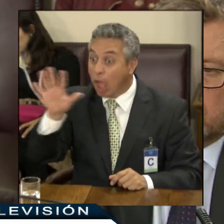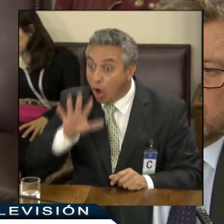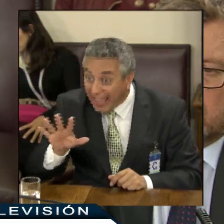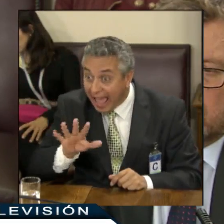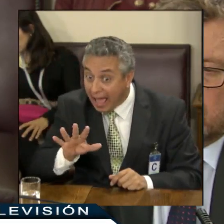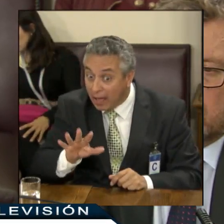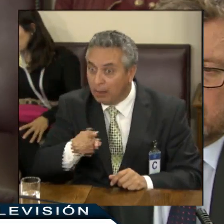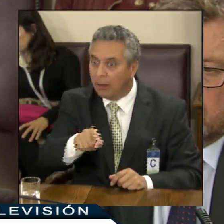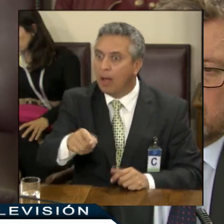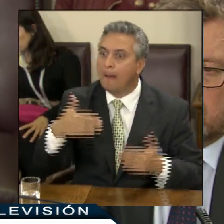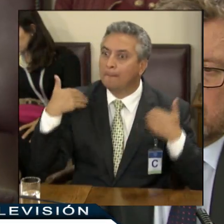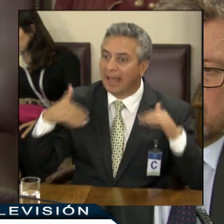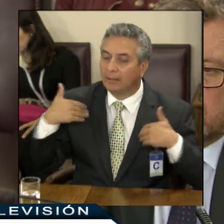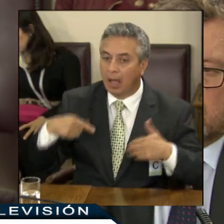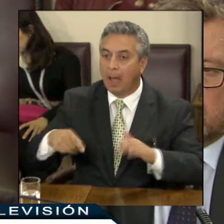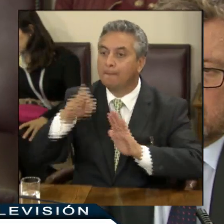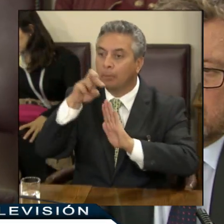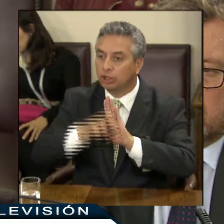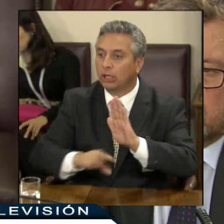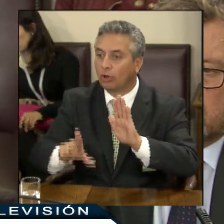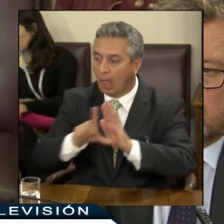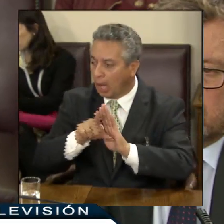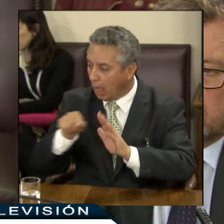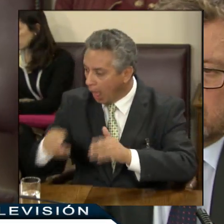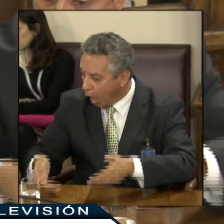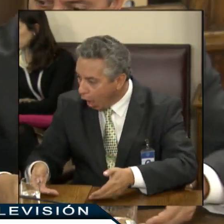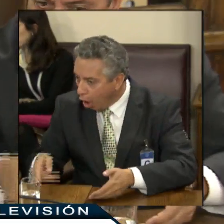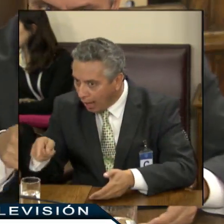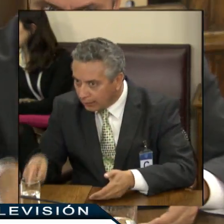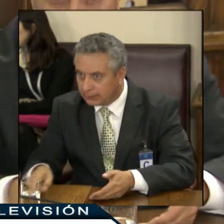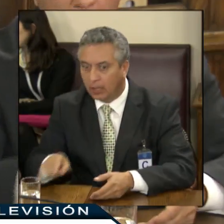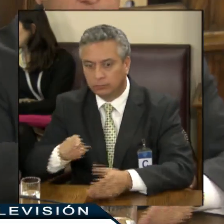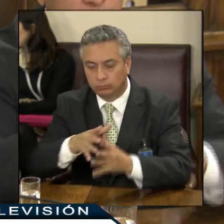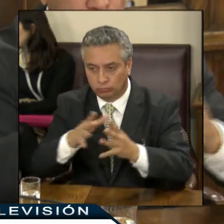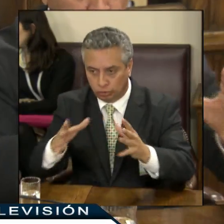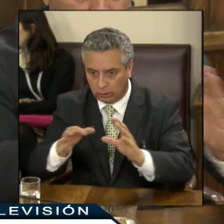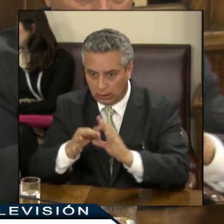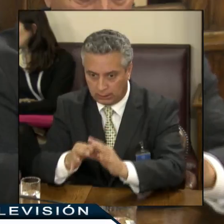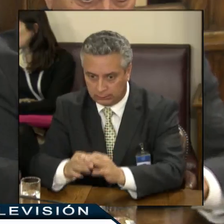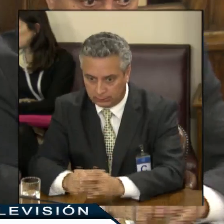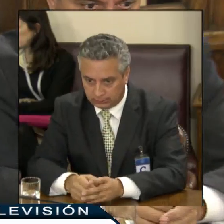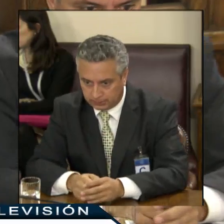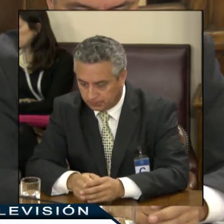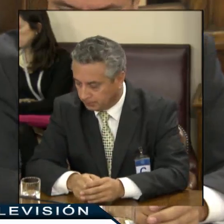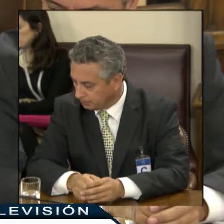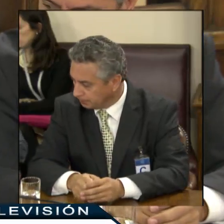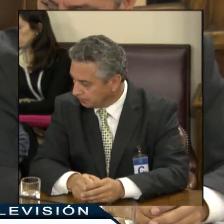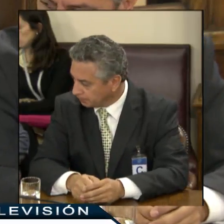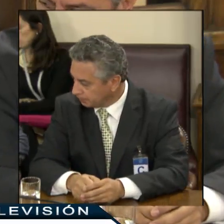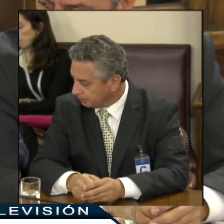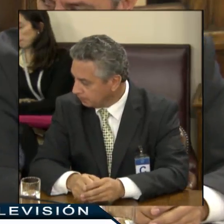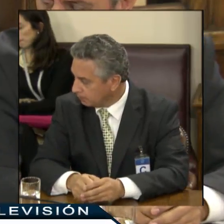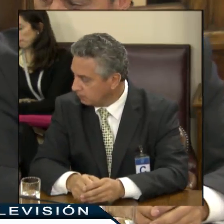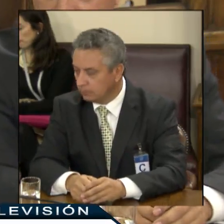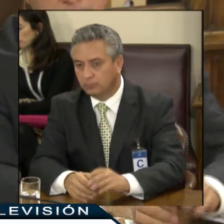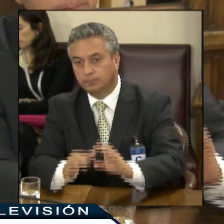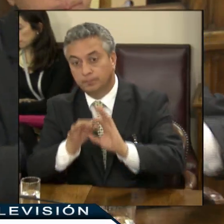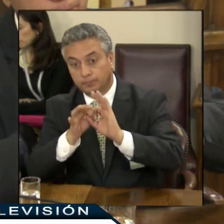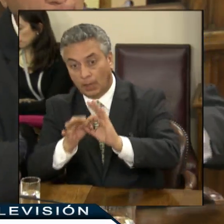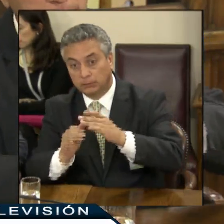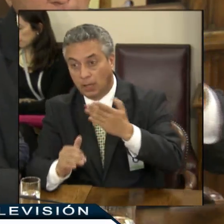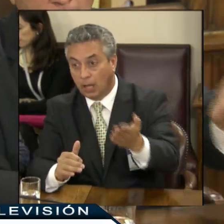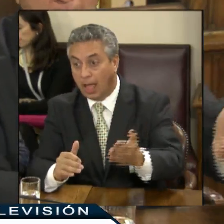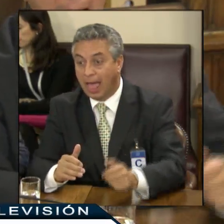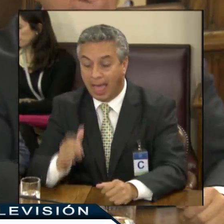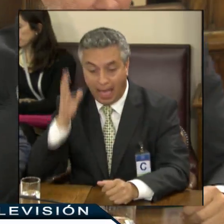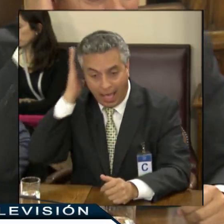de corren con el proyecto de ley tal cual está hoy en día Muchas gracias eh gracias a